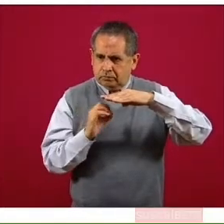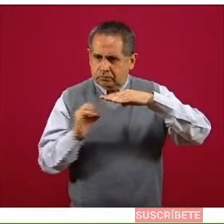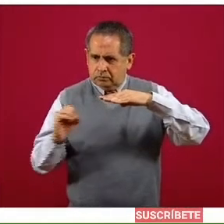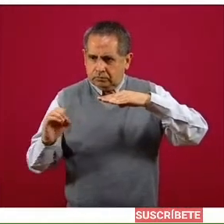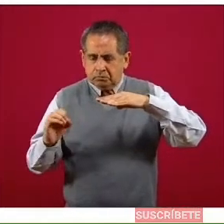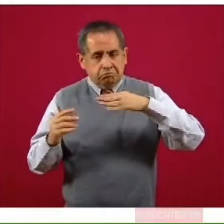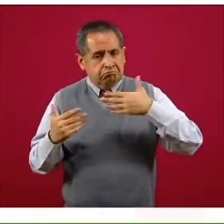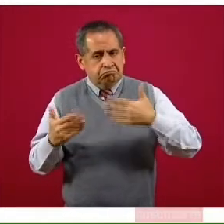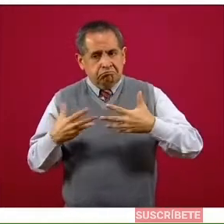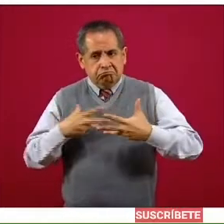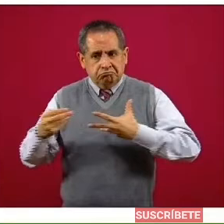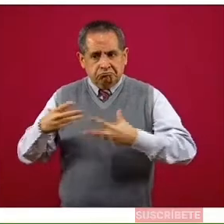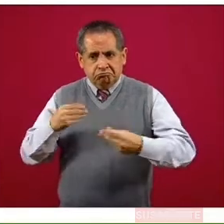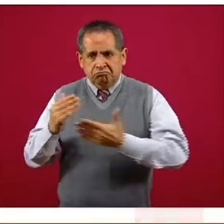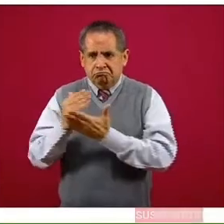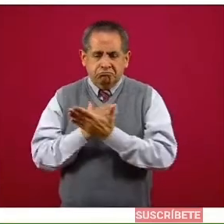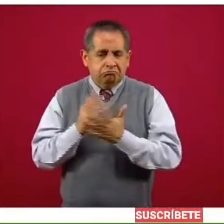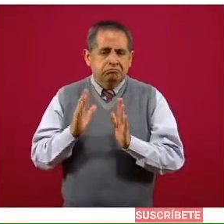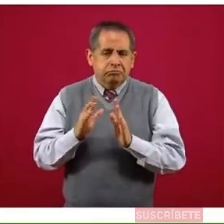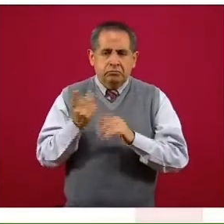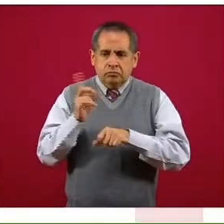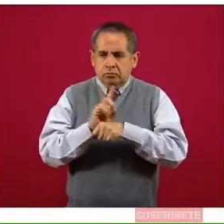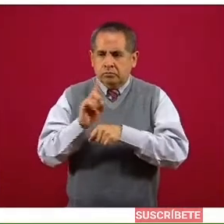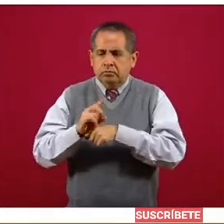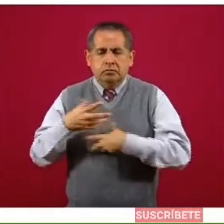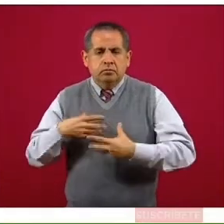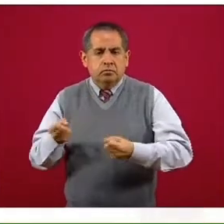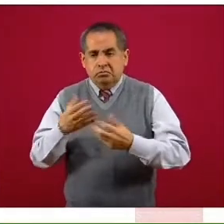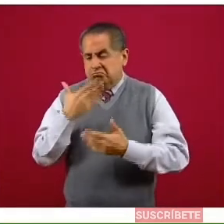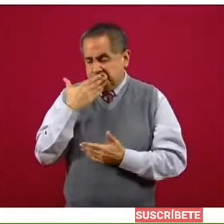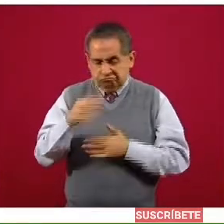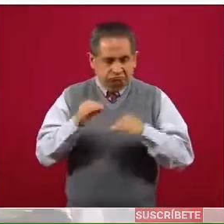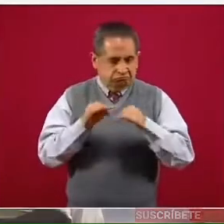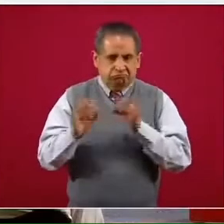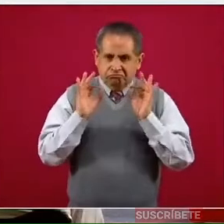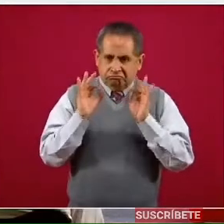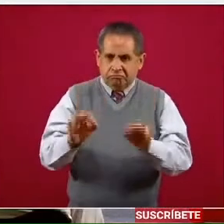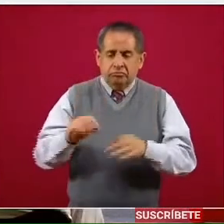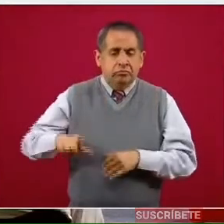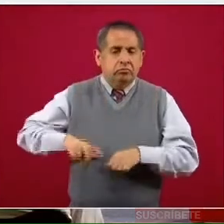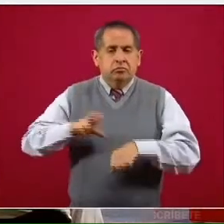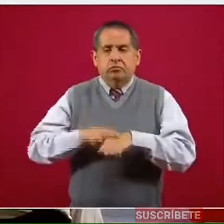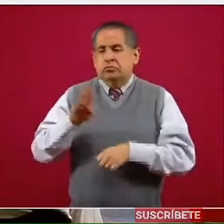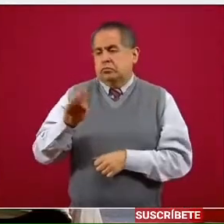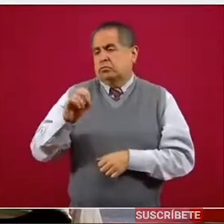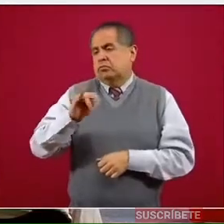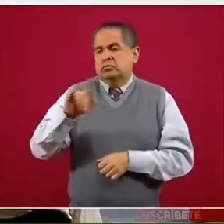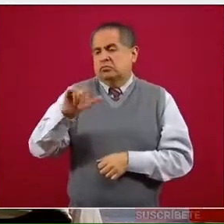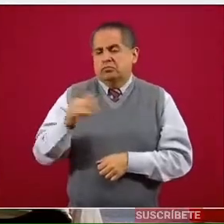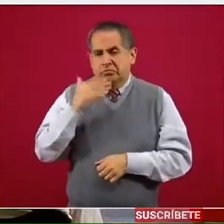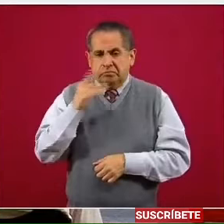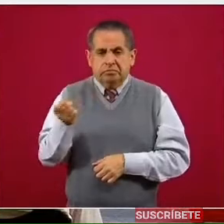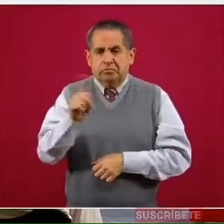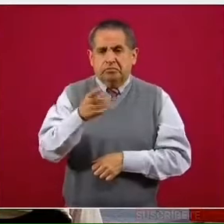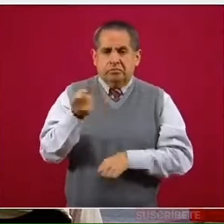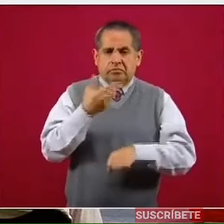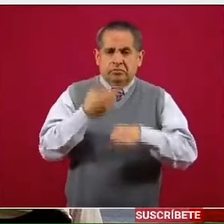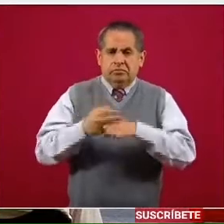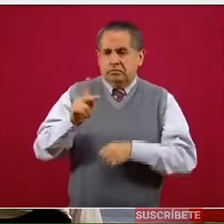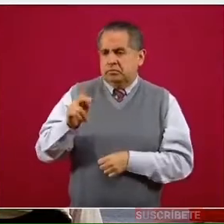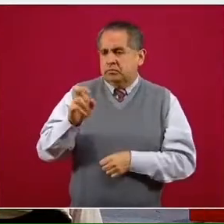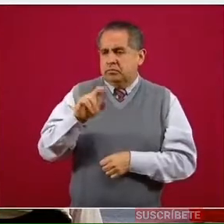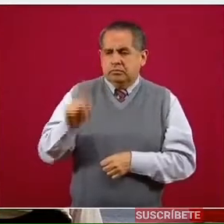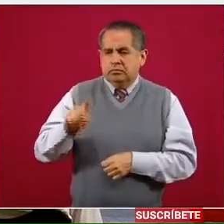número promedio de contagios por cada día. Buen trabajo. También el gobernador Bonilla, al secretario Pérez